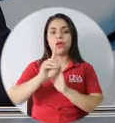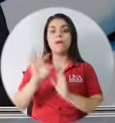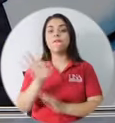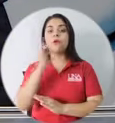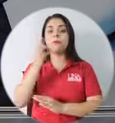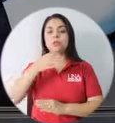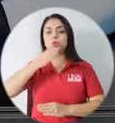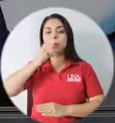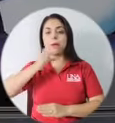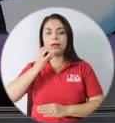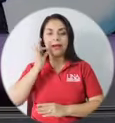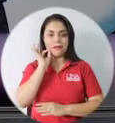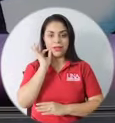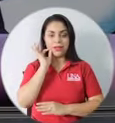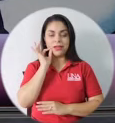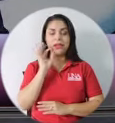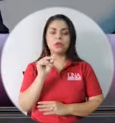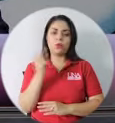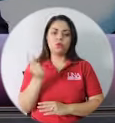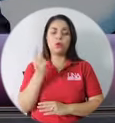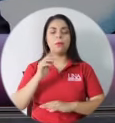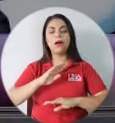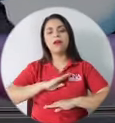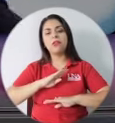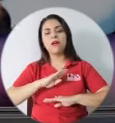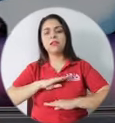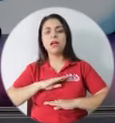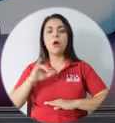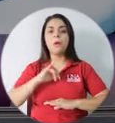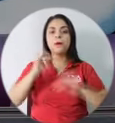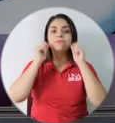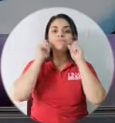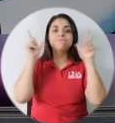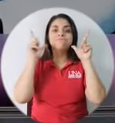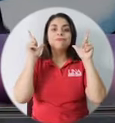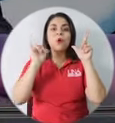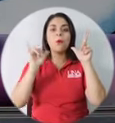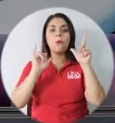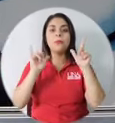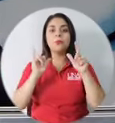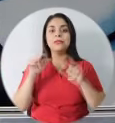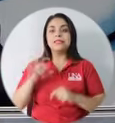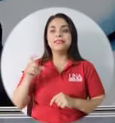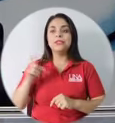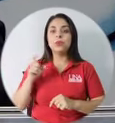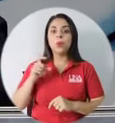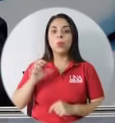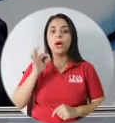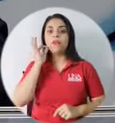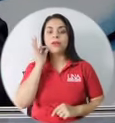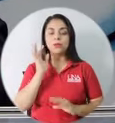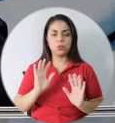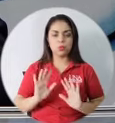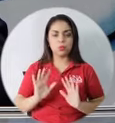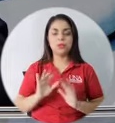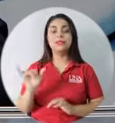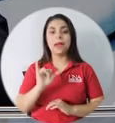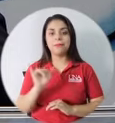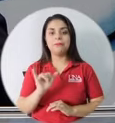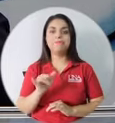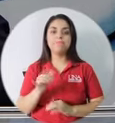tomar café, ya no solamente porque para satisfacer, para despertarnos, digamos, como una necesidad natural, sino también